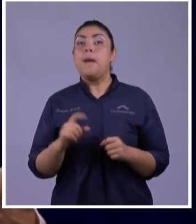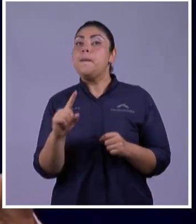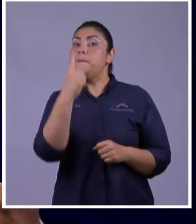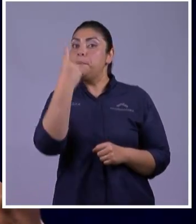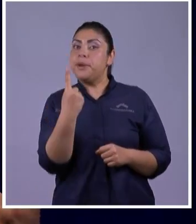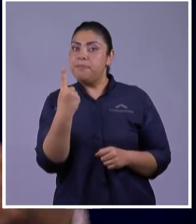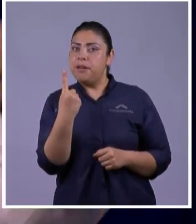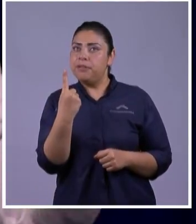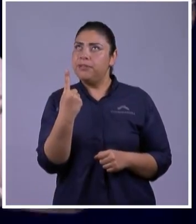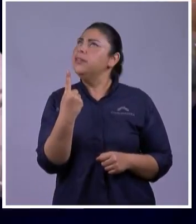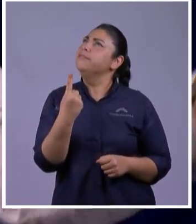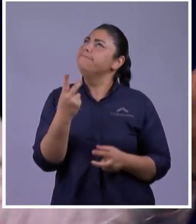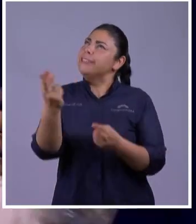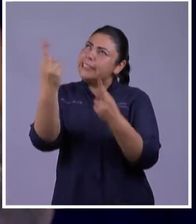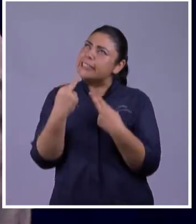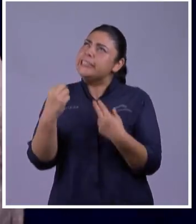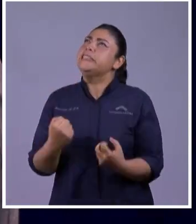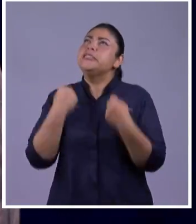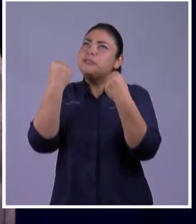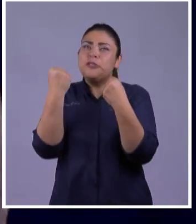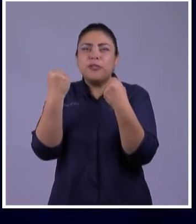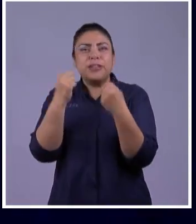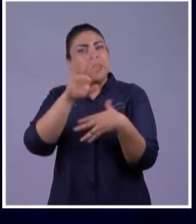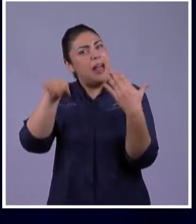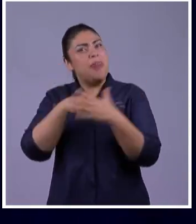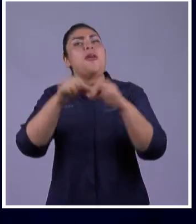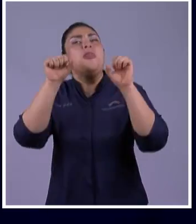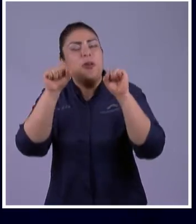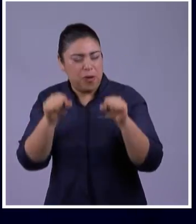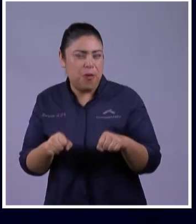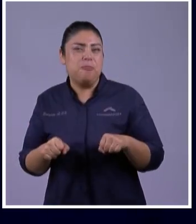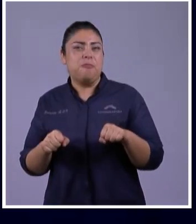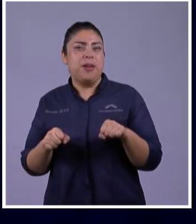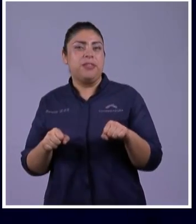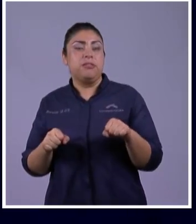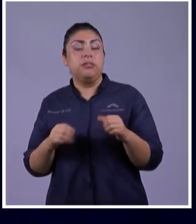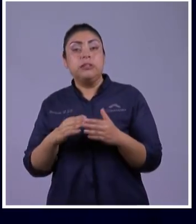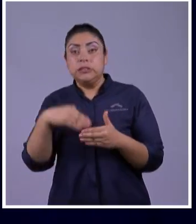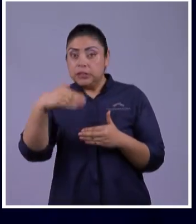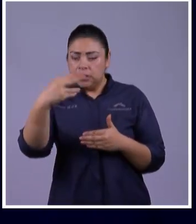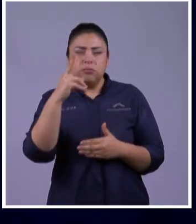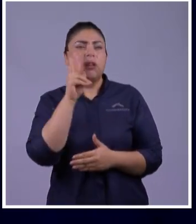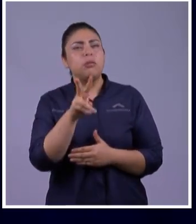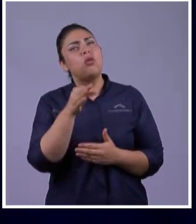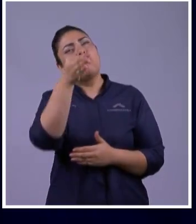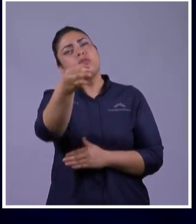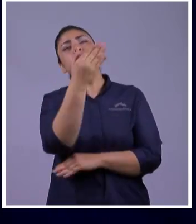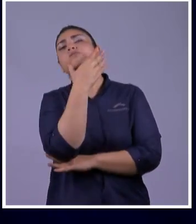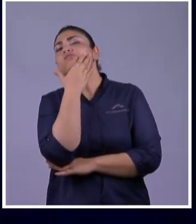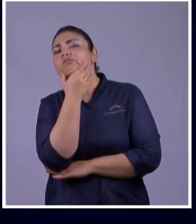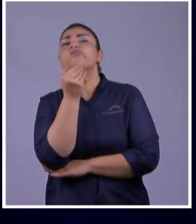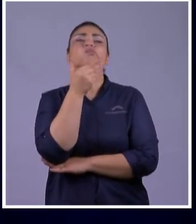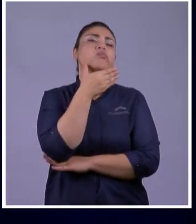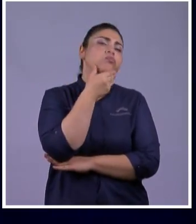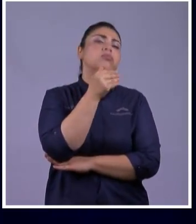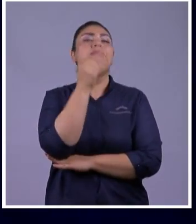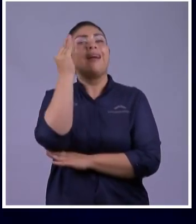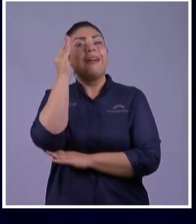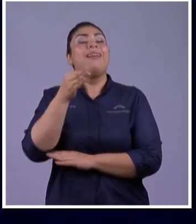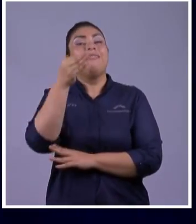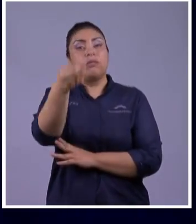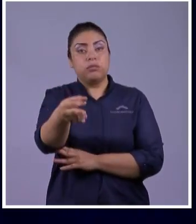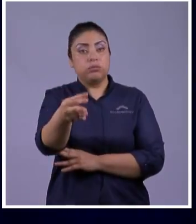todo lo puedo en cristo puedo analizar lo que podría llegar a ser el nuevo normal pero ese nuevo normal ojo